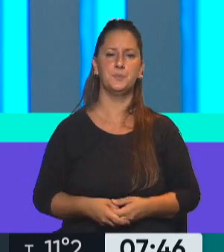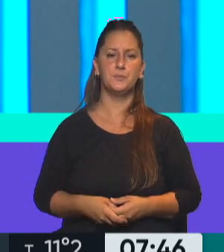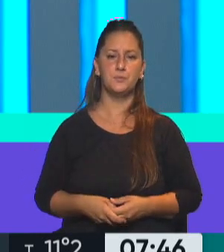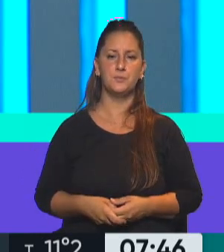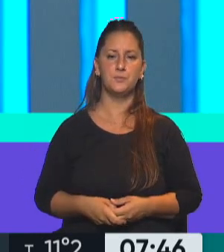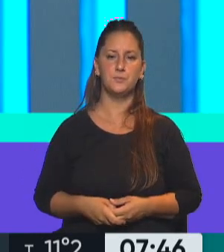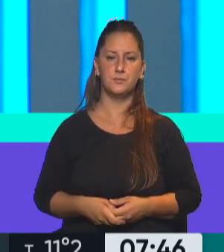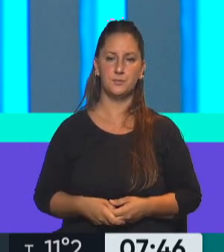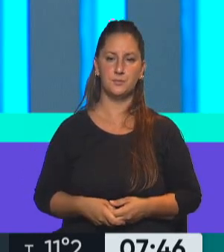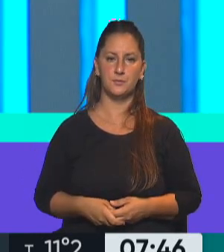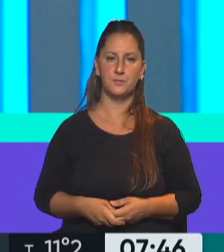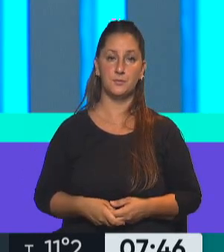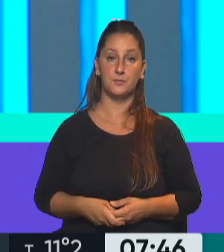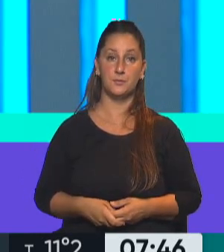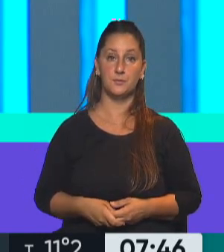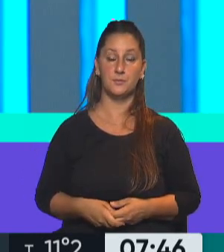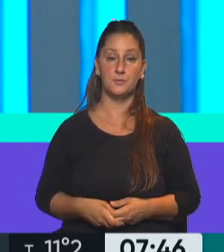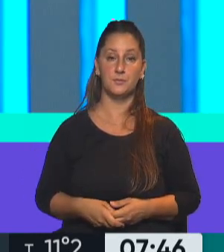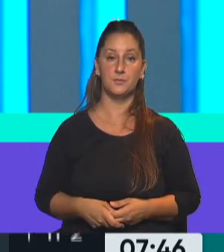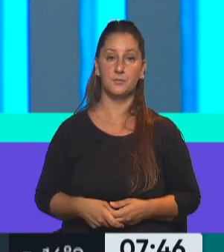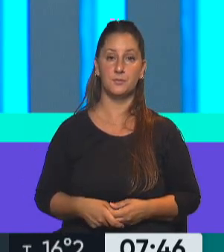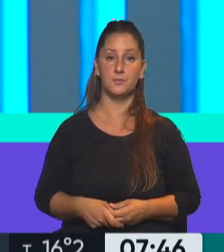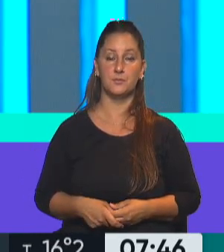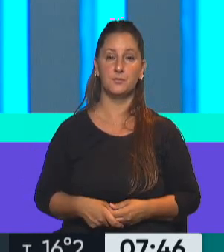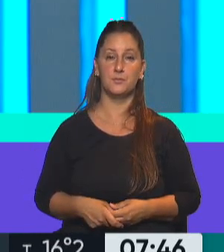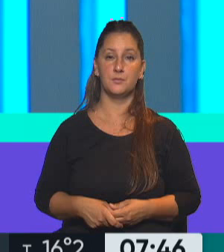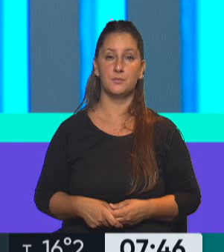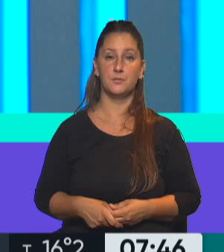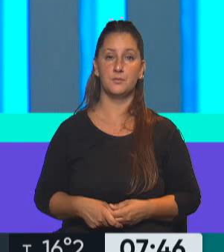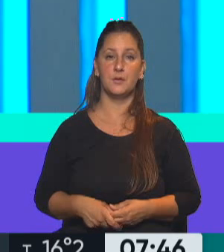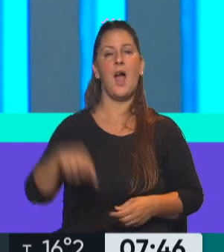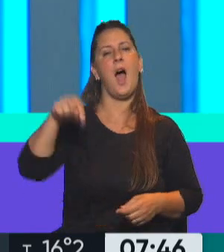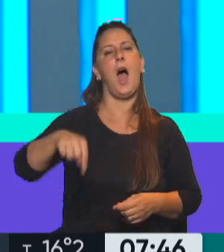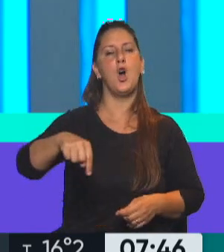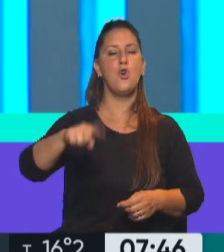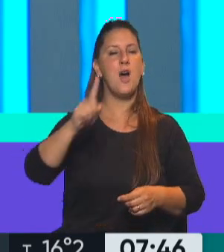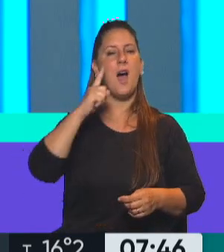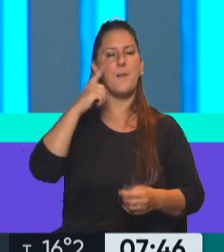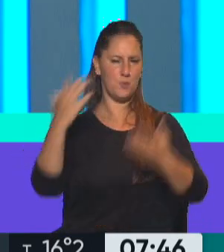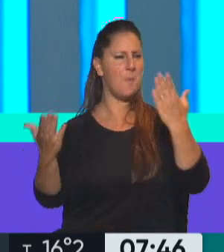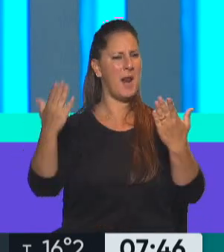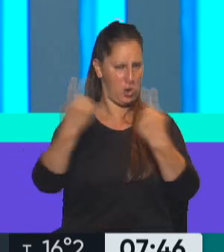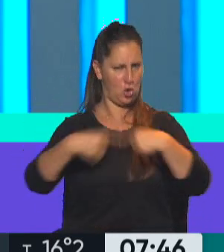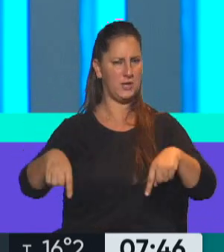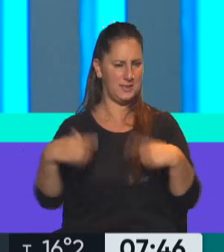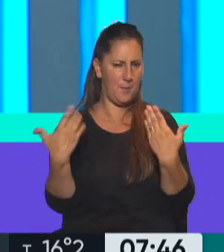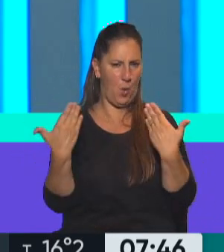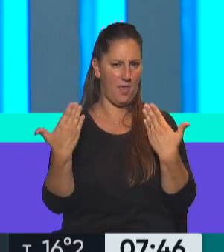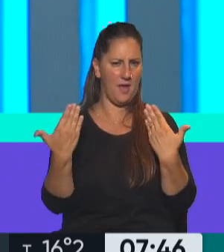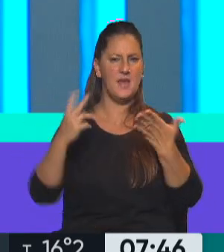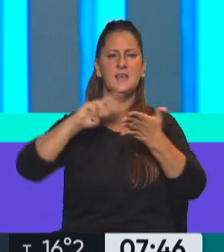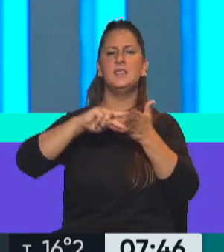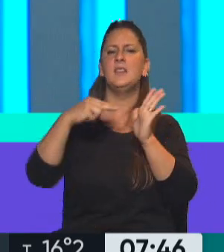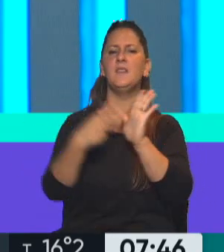es el tema de, vamos a comparar las cosas comparables. ¿Qué significa